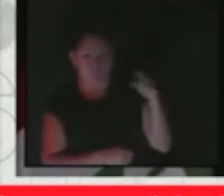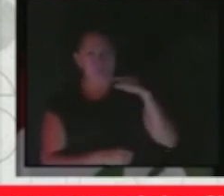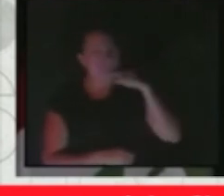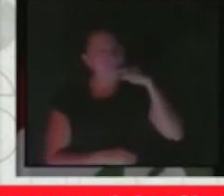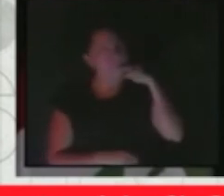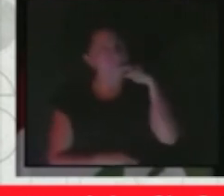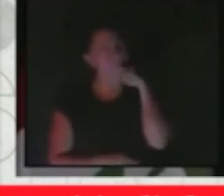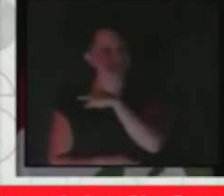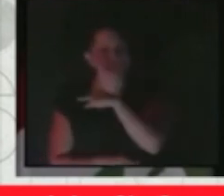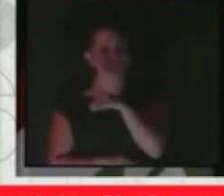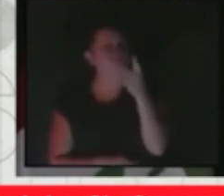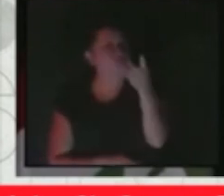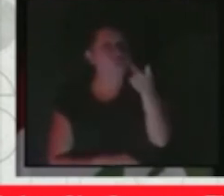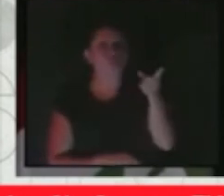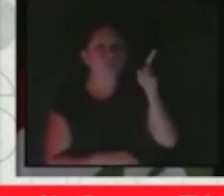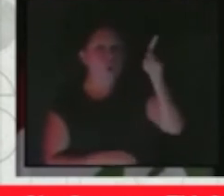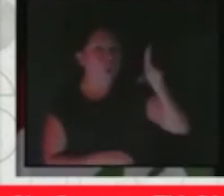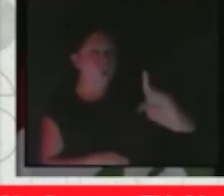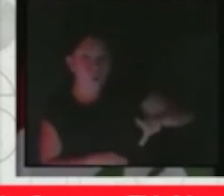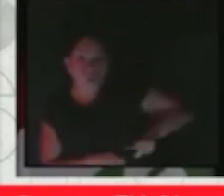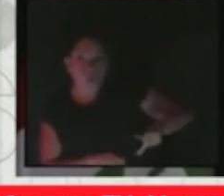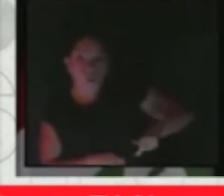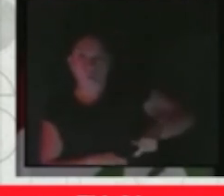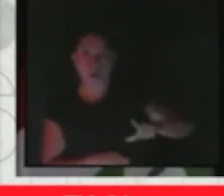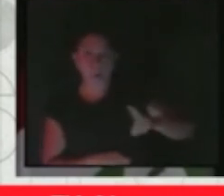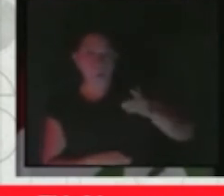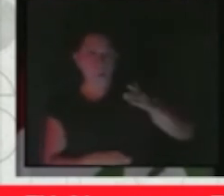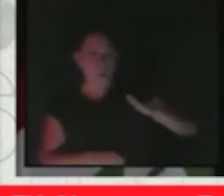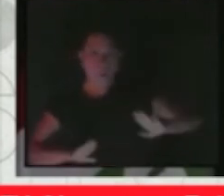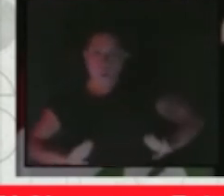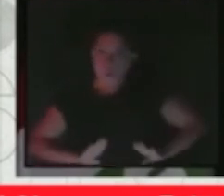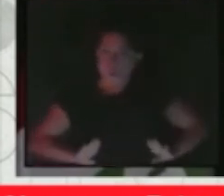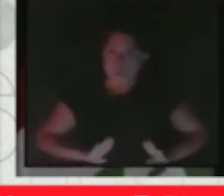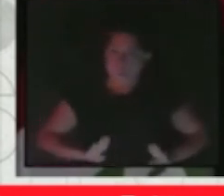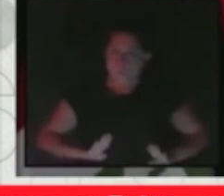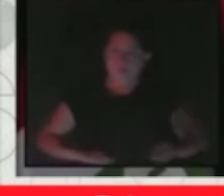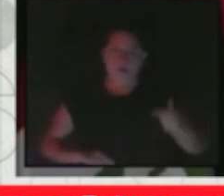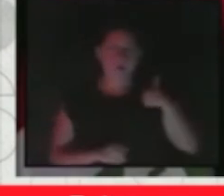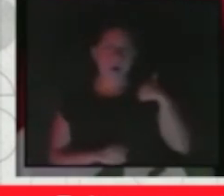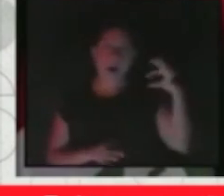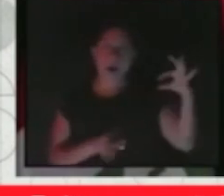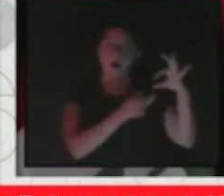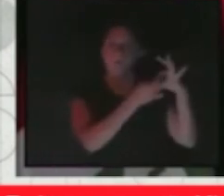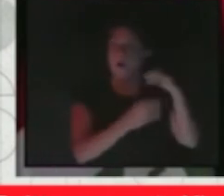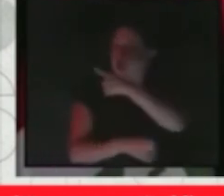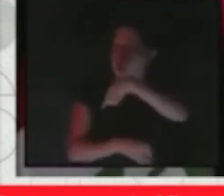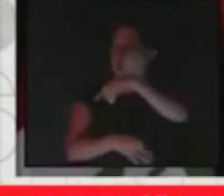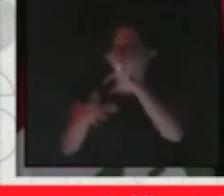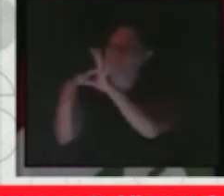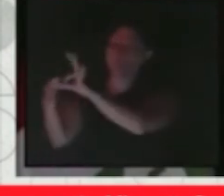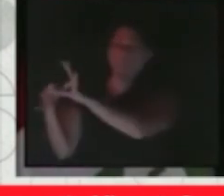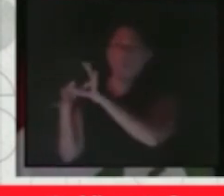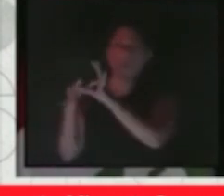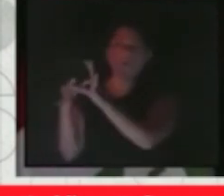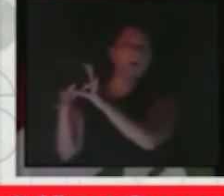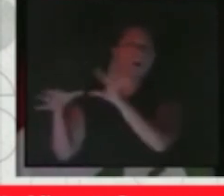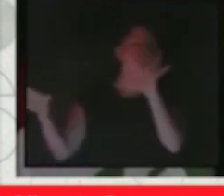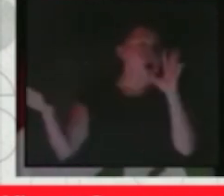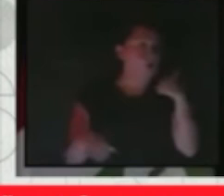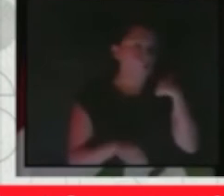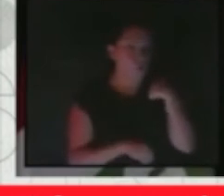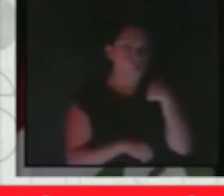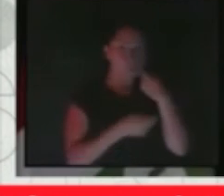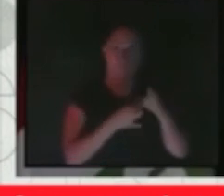y de sus intereses, que quieren romper la unidad a cambio de impunidad. Eso es lo que